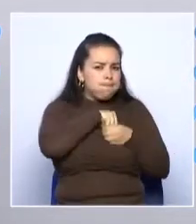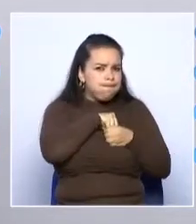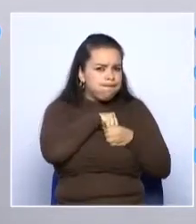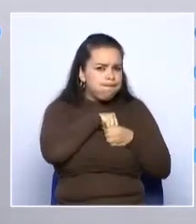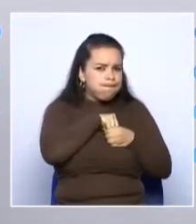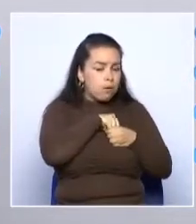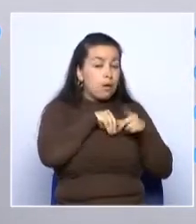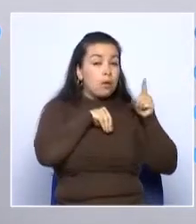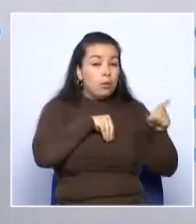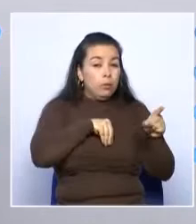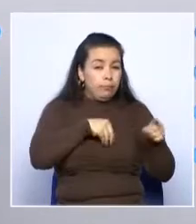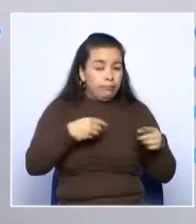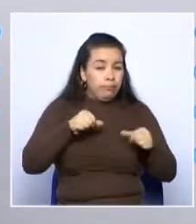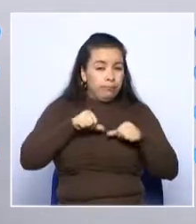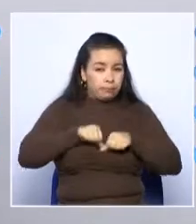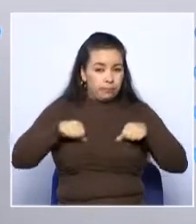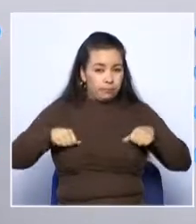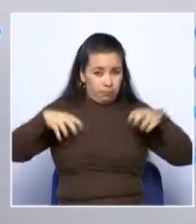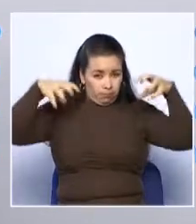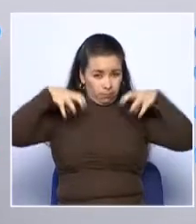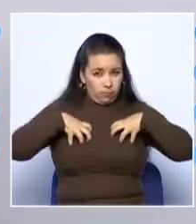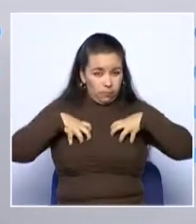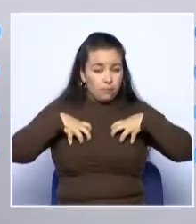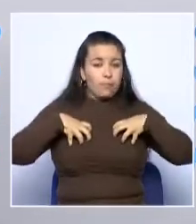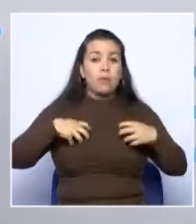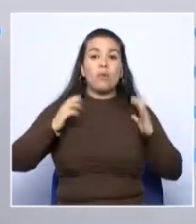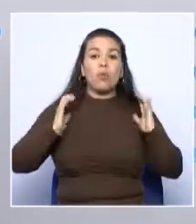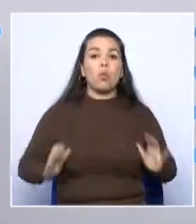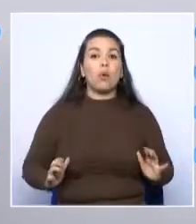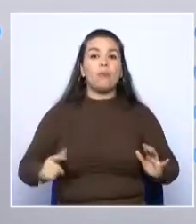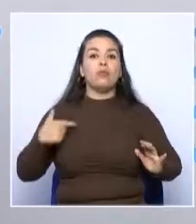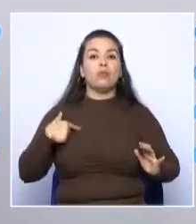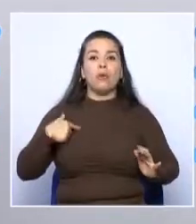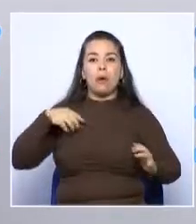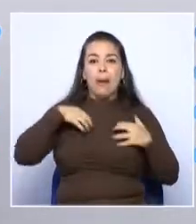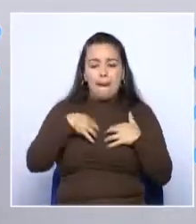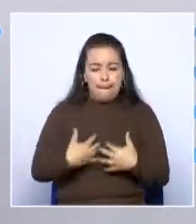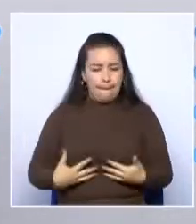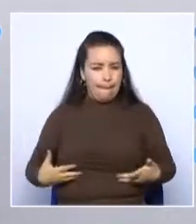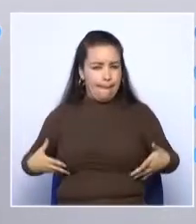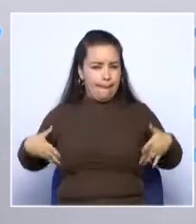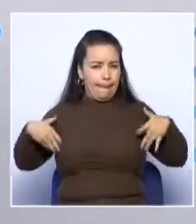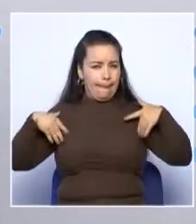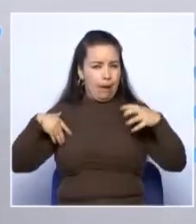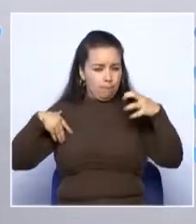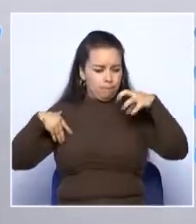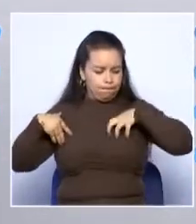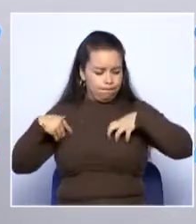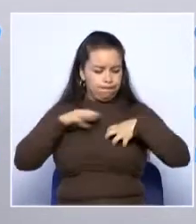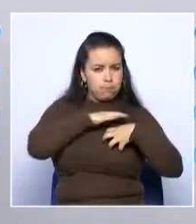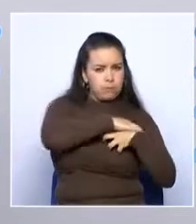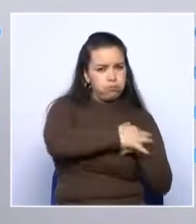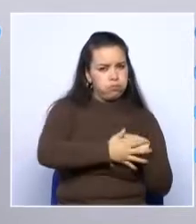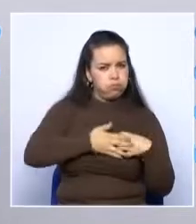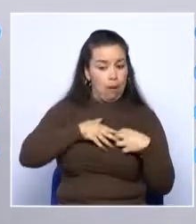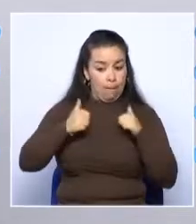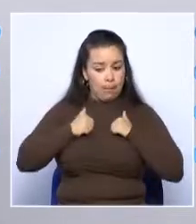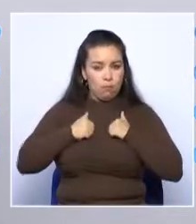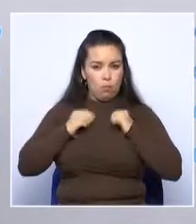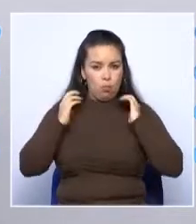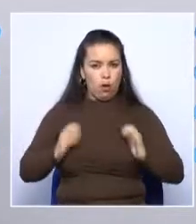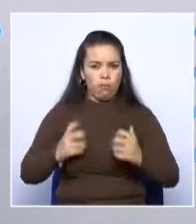uno le colocan una prótesis, el cuerpo desarrolla una cápsula alrededor, ¿sí?, que es la cápsula de uno mismo, del